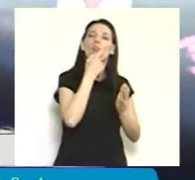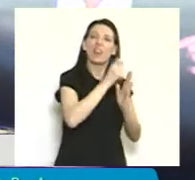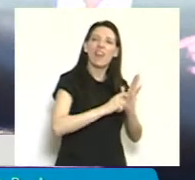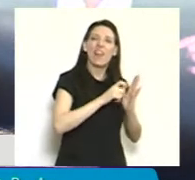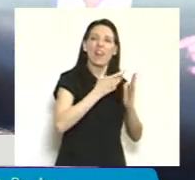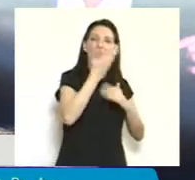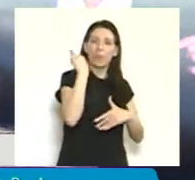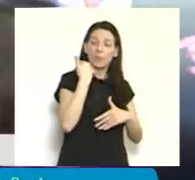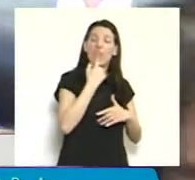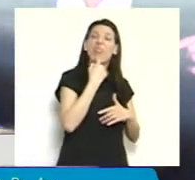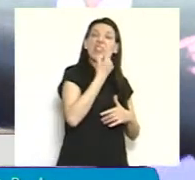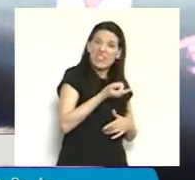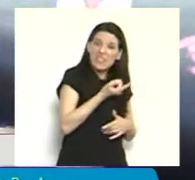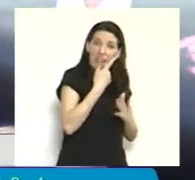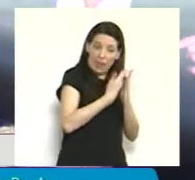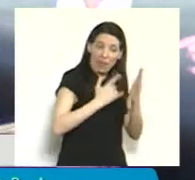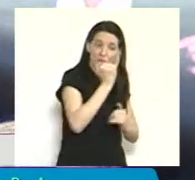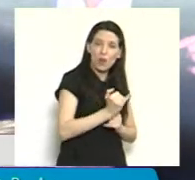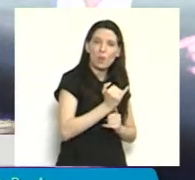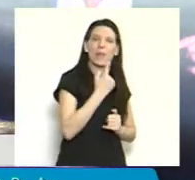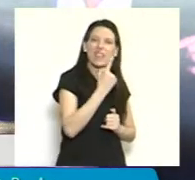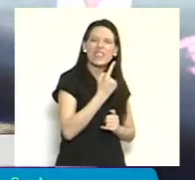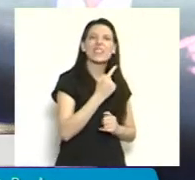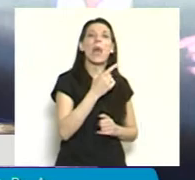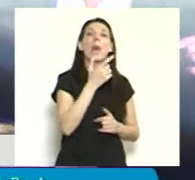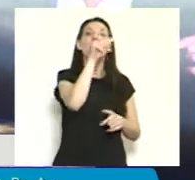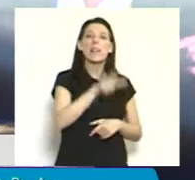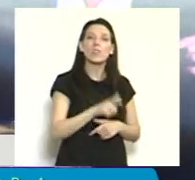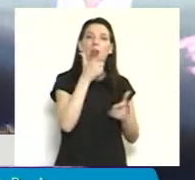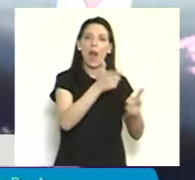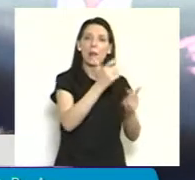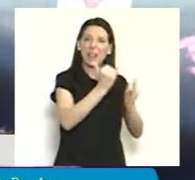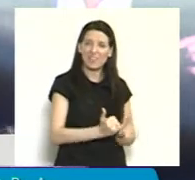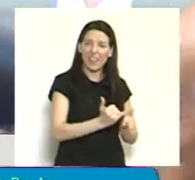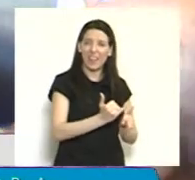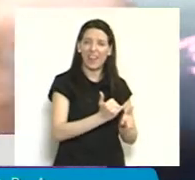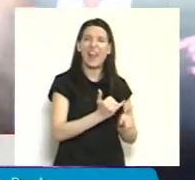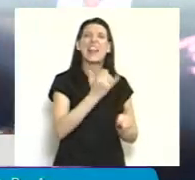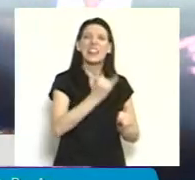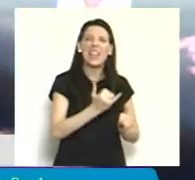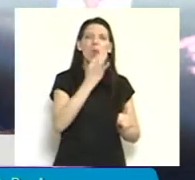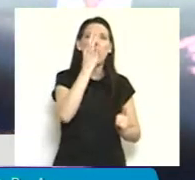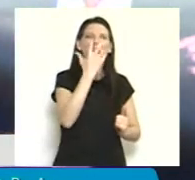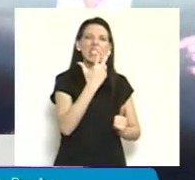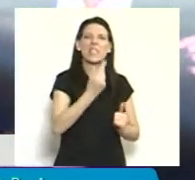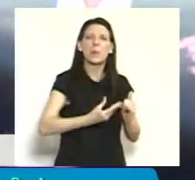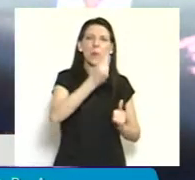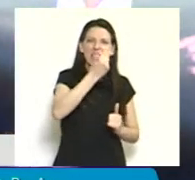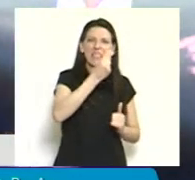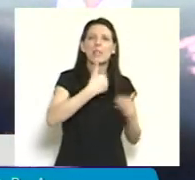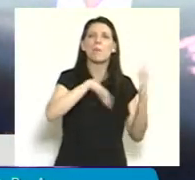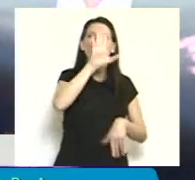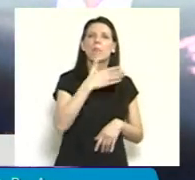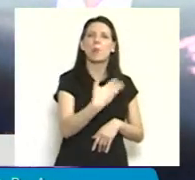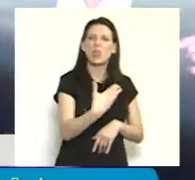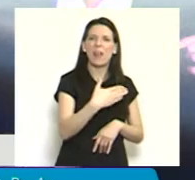los poseedores de armas tienen 43 veces más posibilidades de matarse o de matar a alguien de su familia